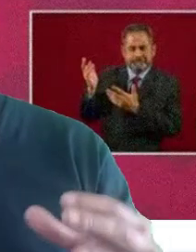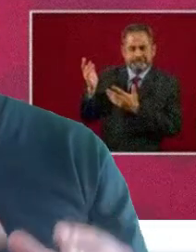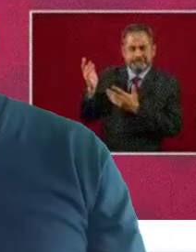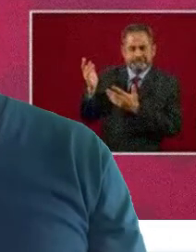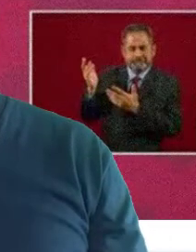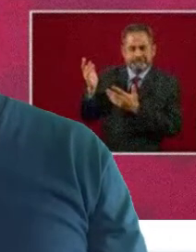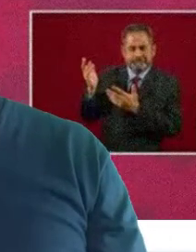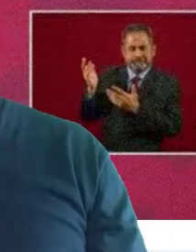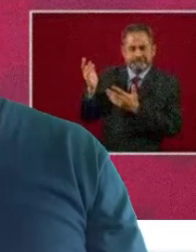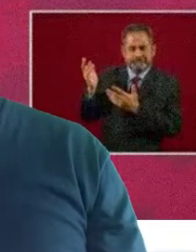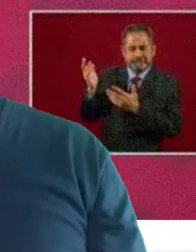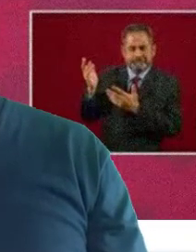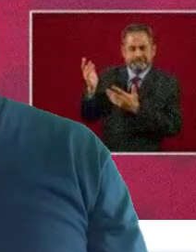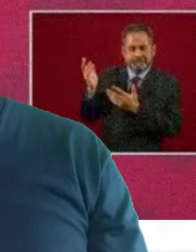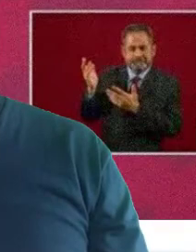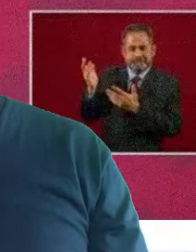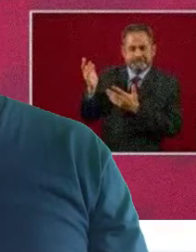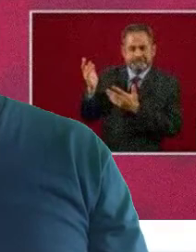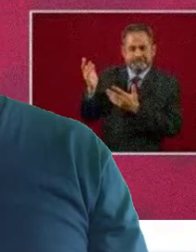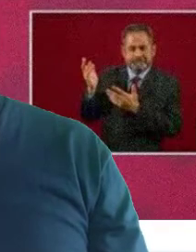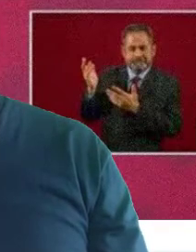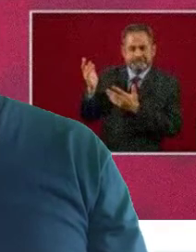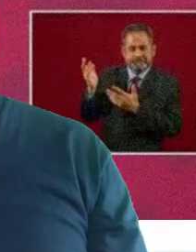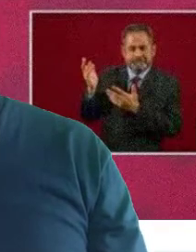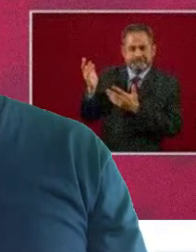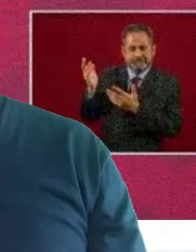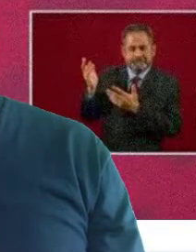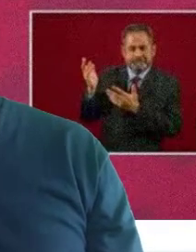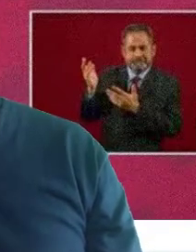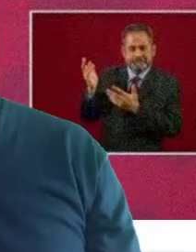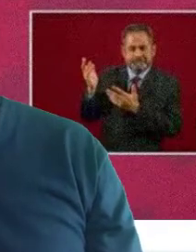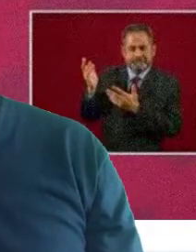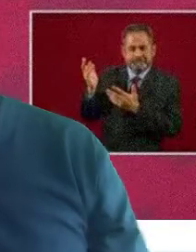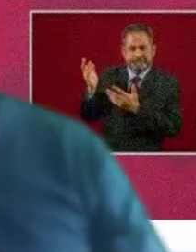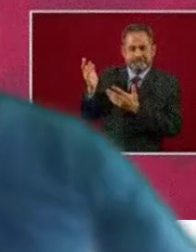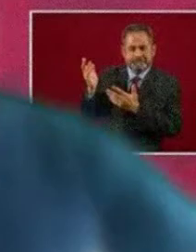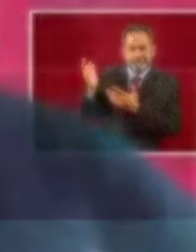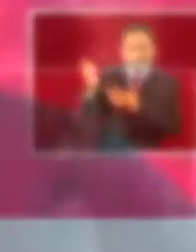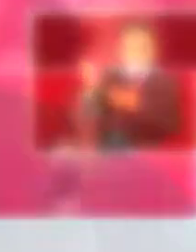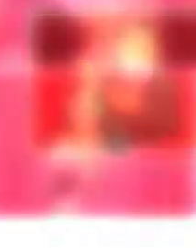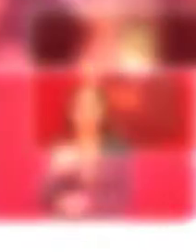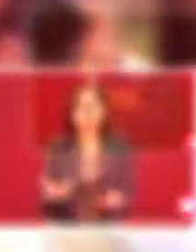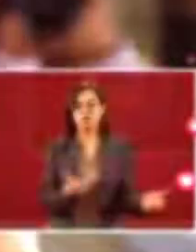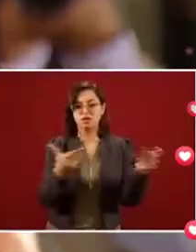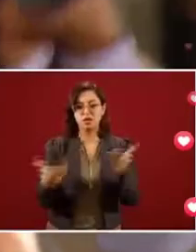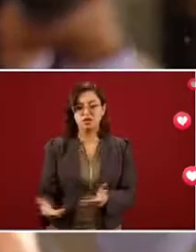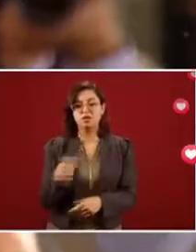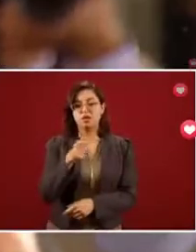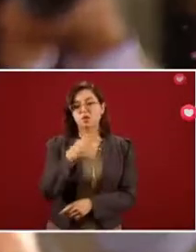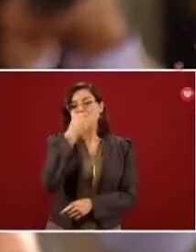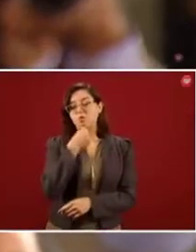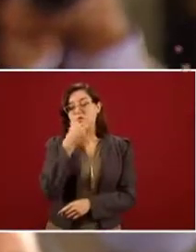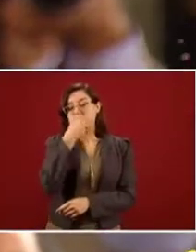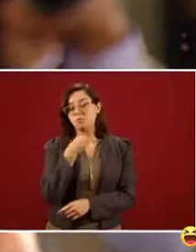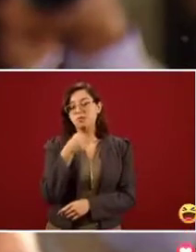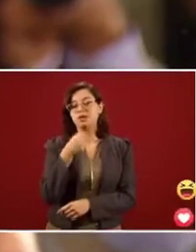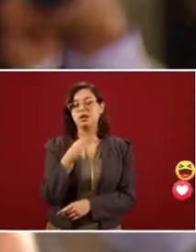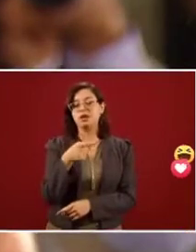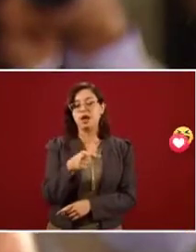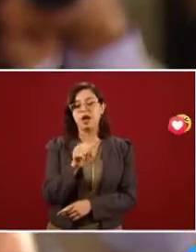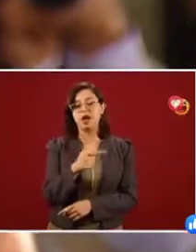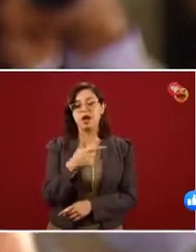ponemos nuestra cara y que sabemos muy bien el año que el prianismo nos hizo al rato nos vemos acosado judicialmente